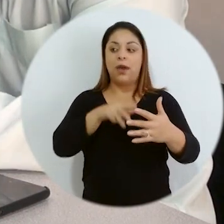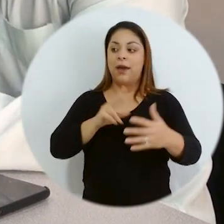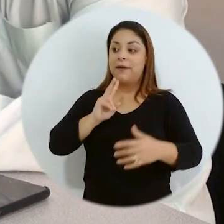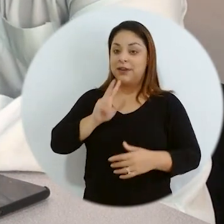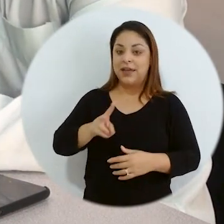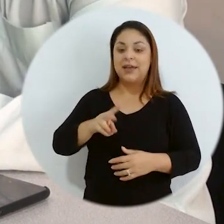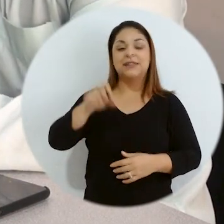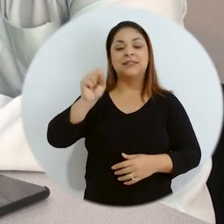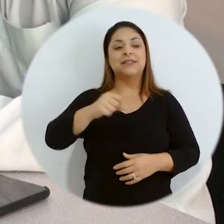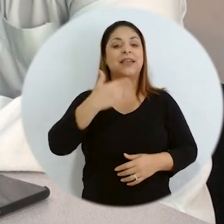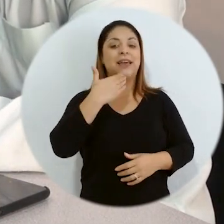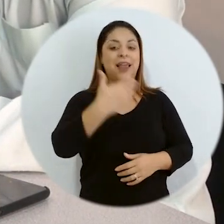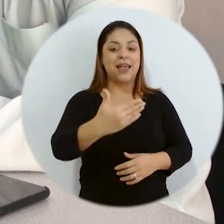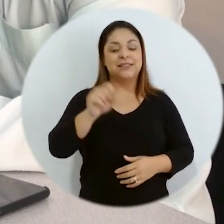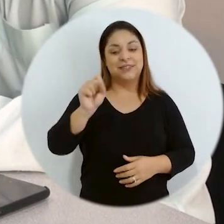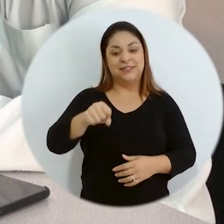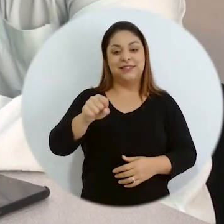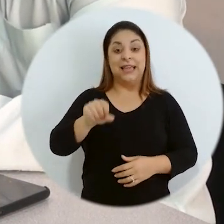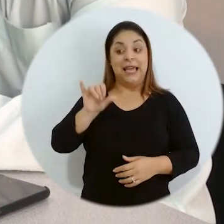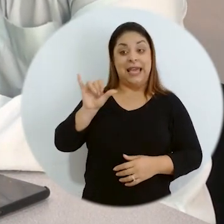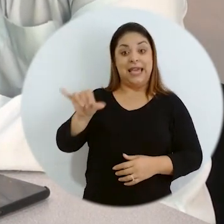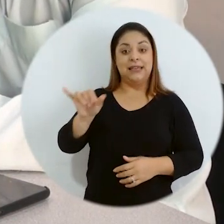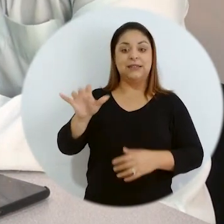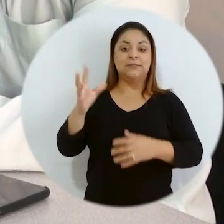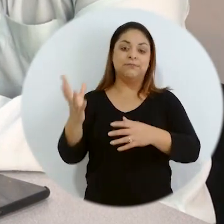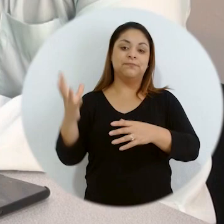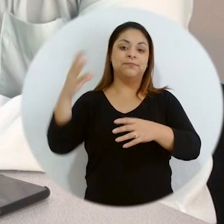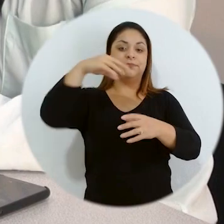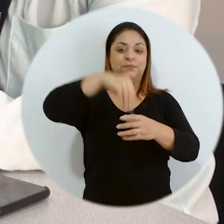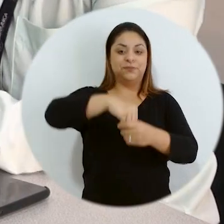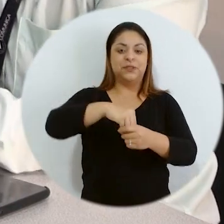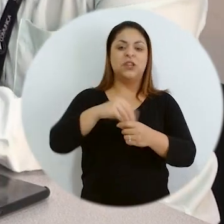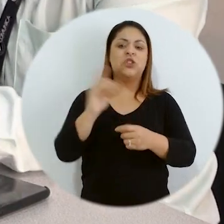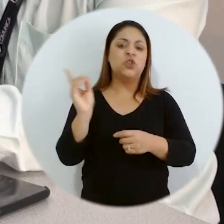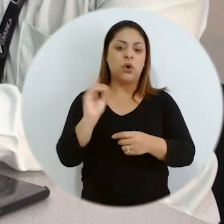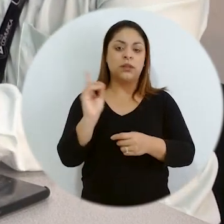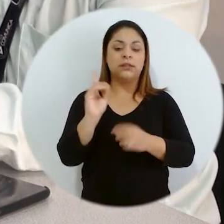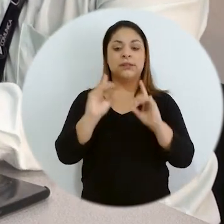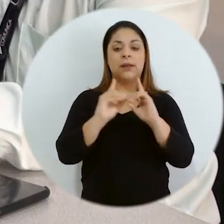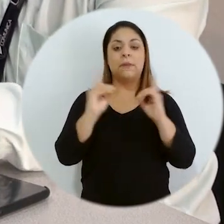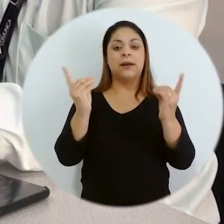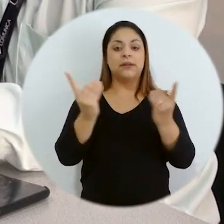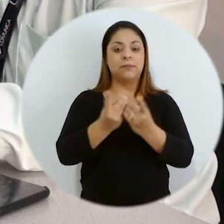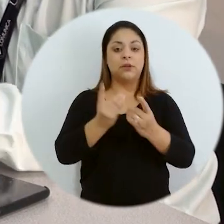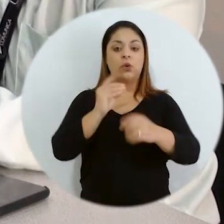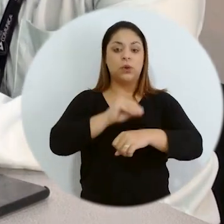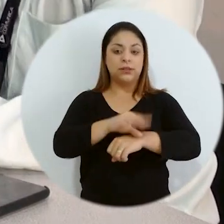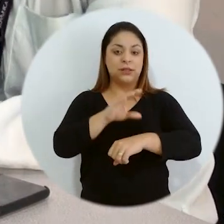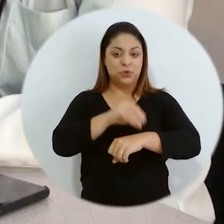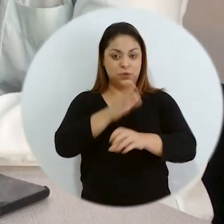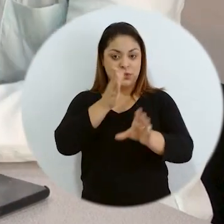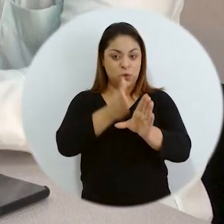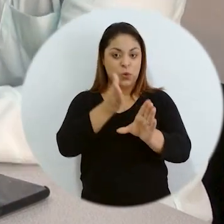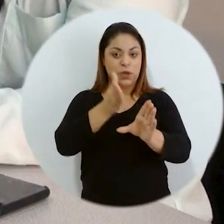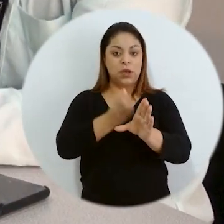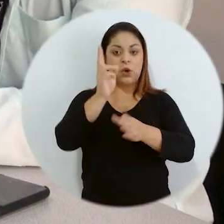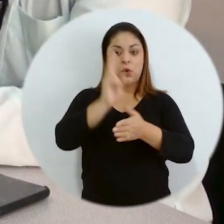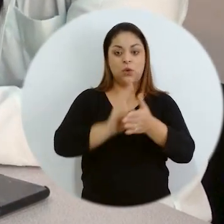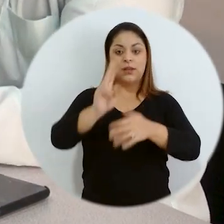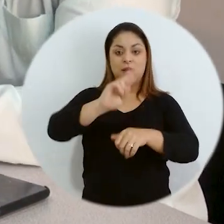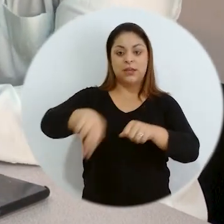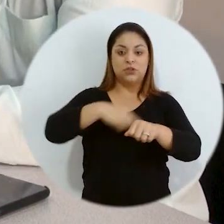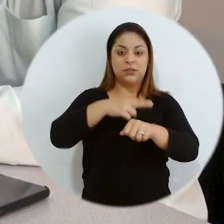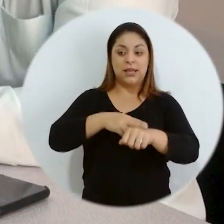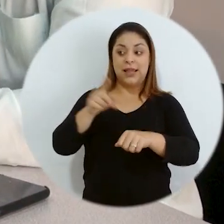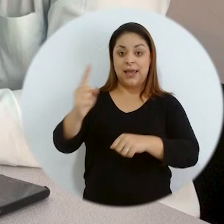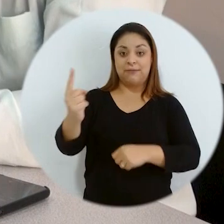tu ejercicio profesional, ¿verdad? Exactamente. Lisette forma parte del Departamento de Orientación y Psicología de